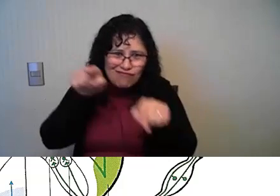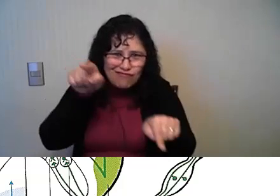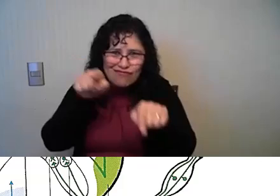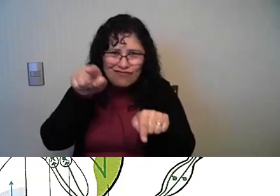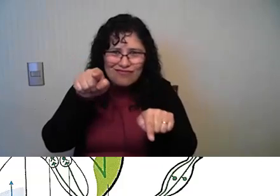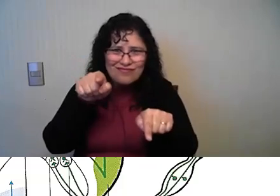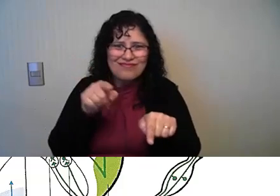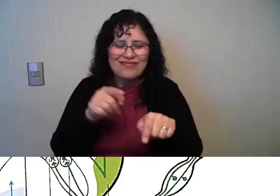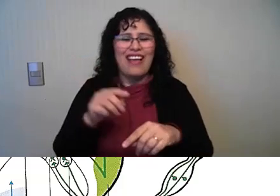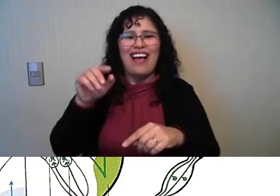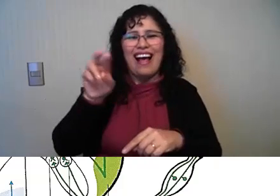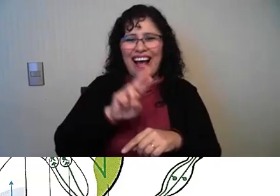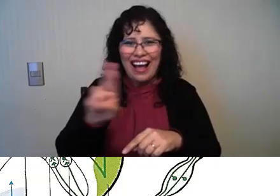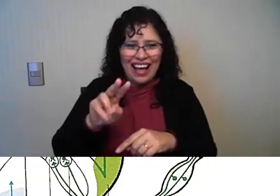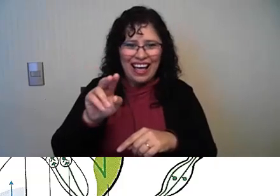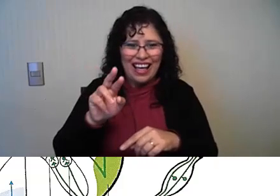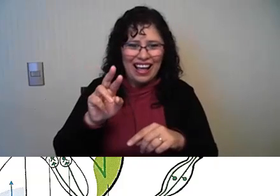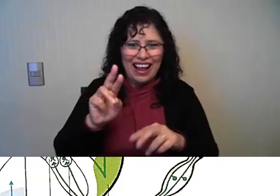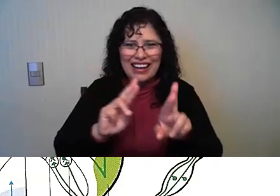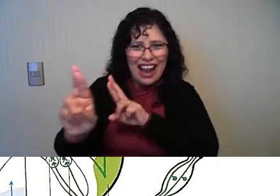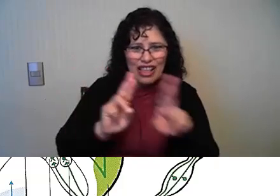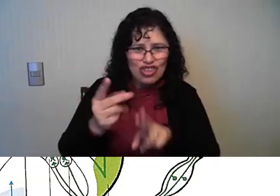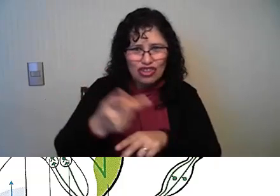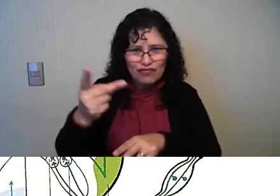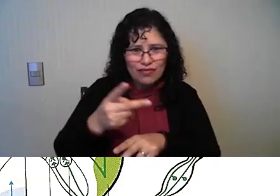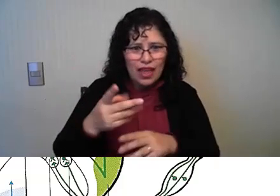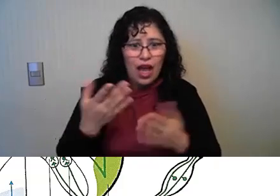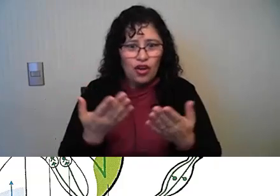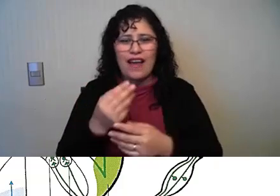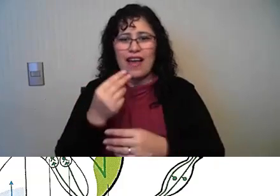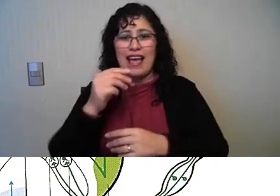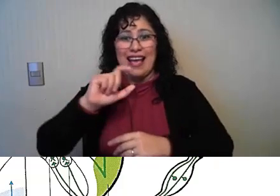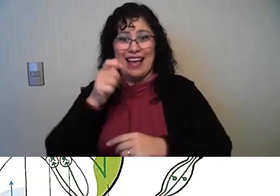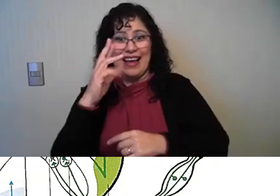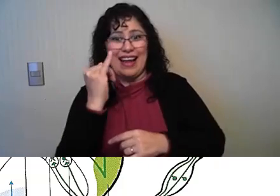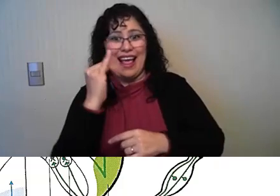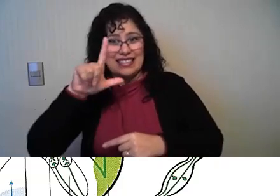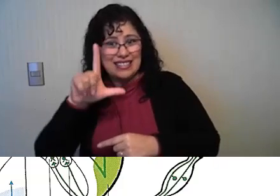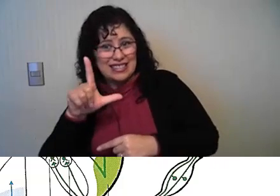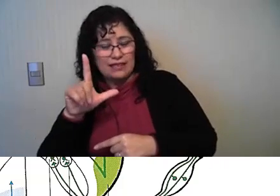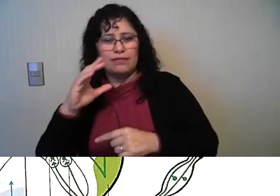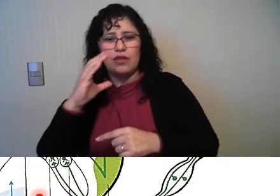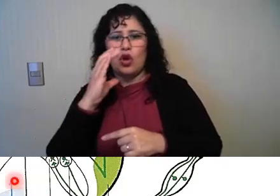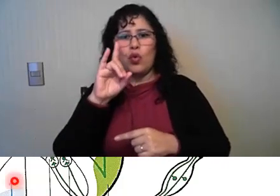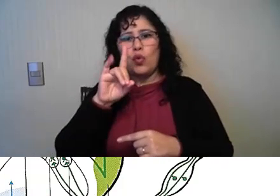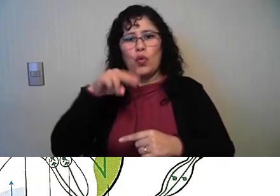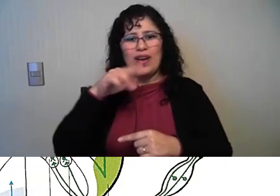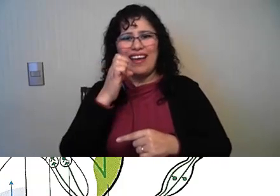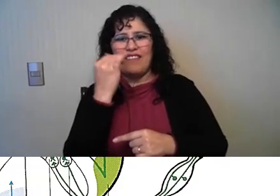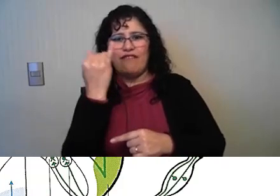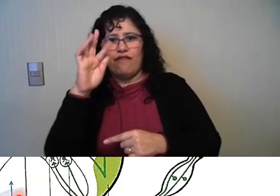Estas dos flechas representan los fascículos grácil y cuneiforme, que habíamos visto que no